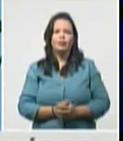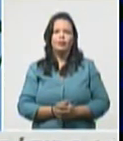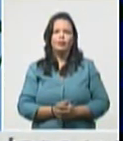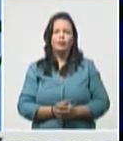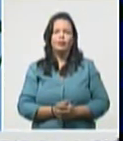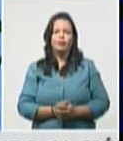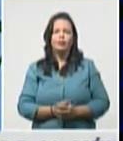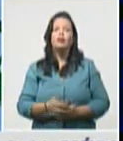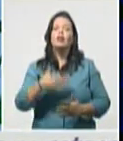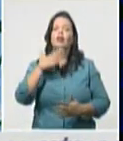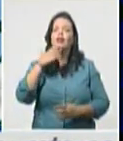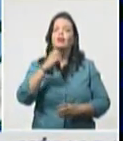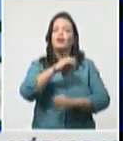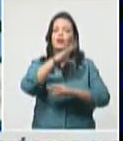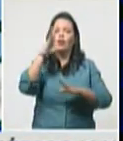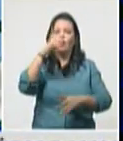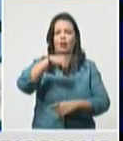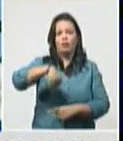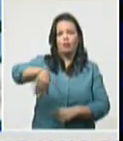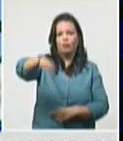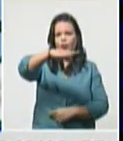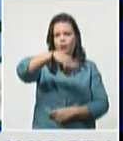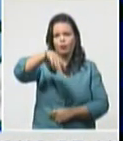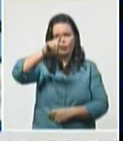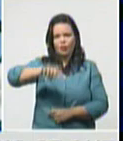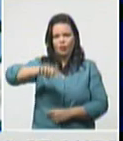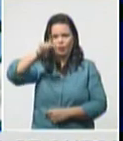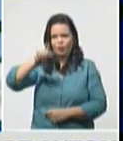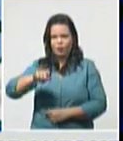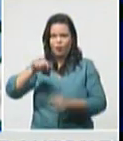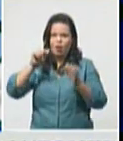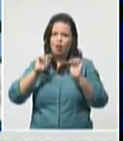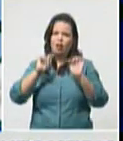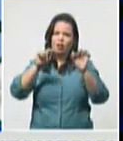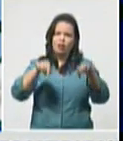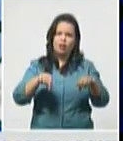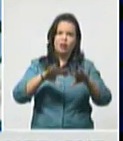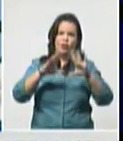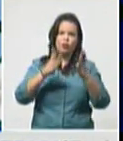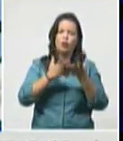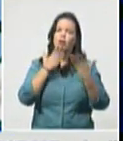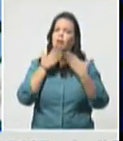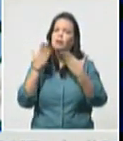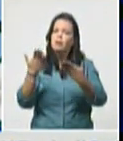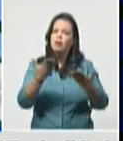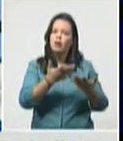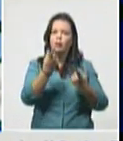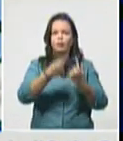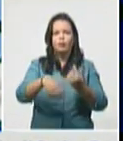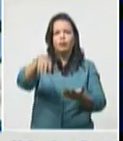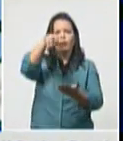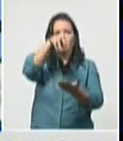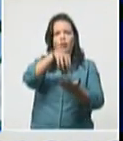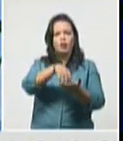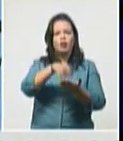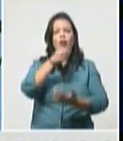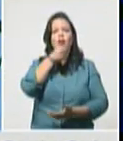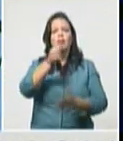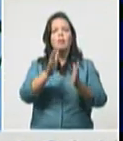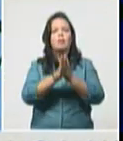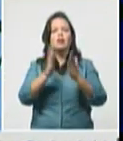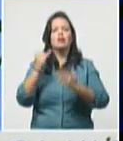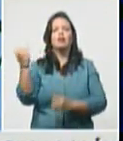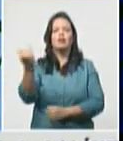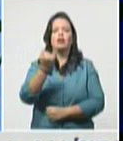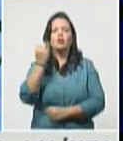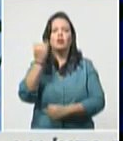Los buenos días para ti, Agdiel, y para todos los que nos acompañan. Sean bienvenidos una vez más a la sede del Centro de Prensa Internacional del Ministerio